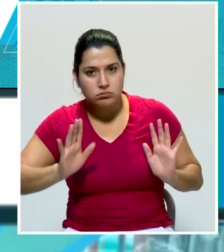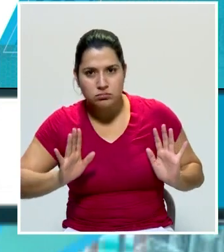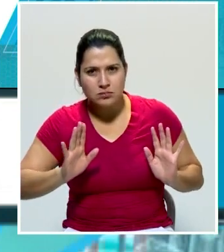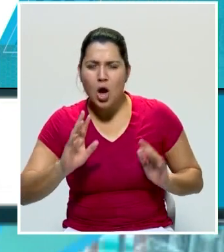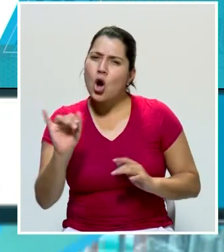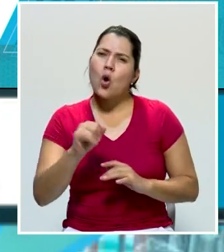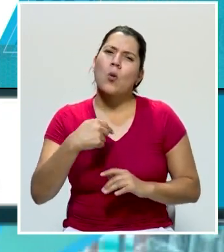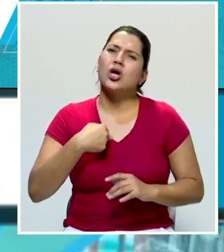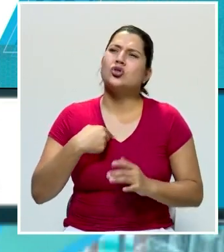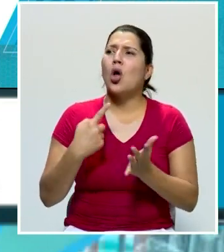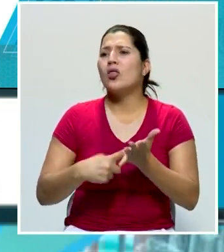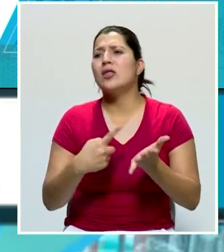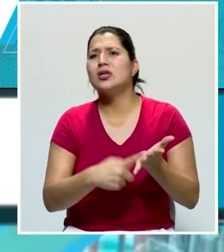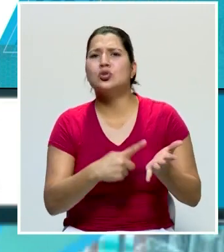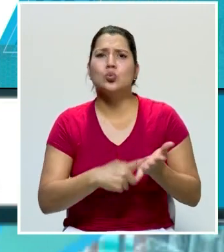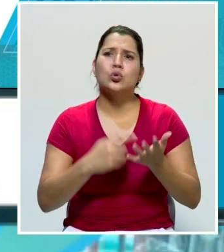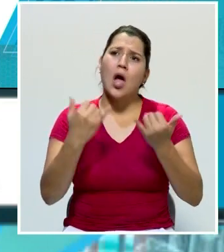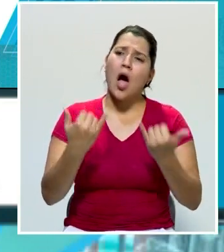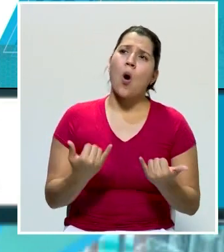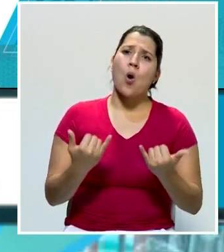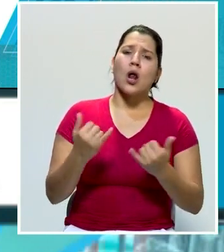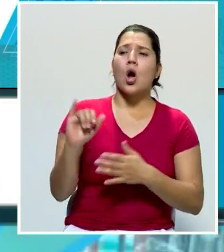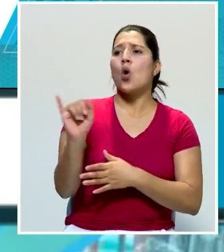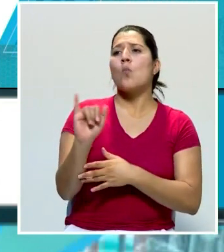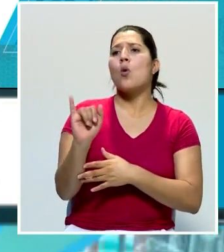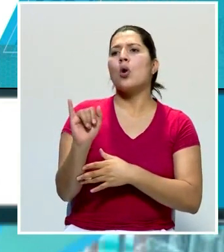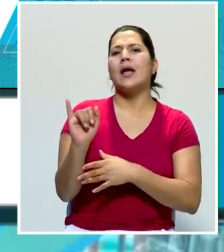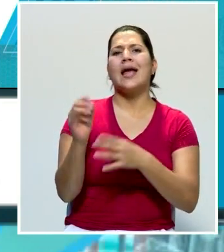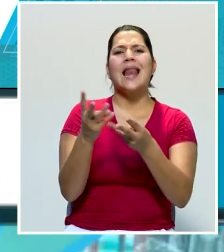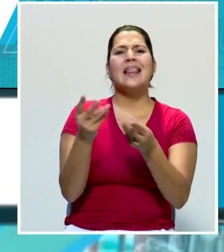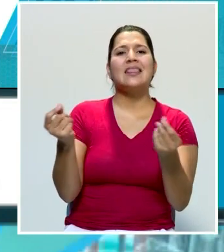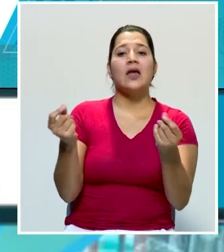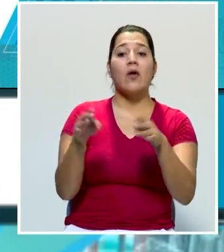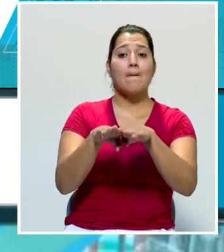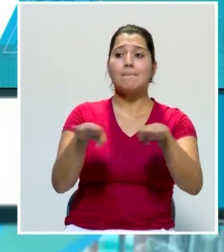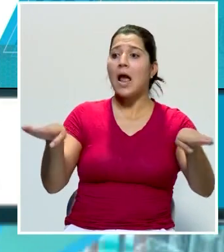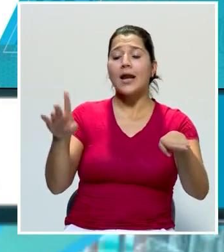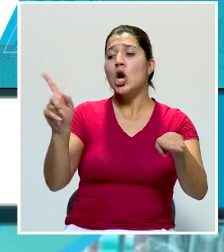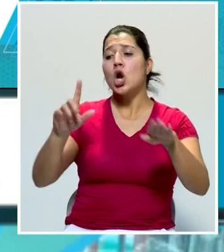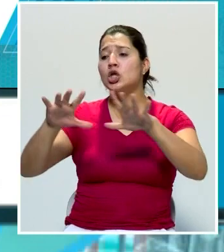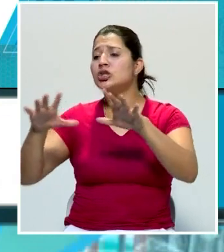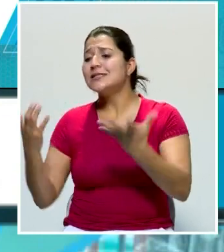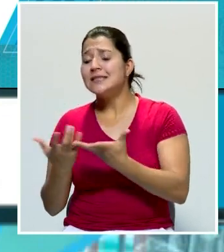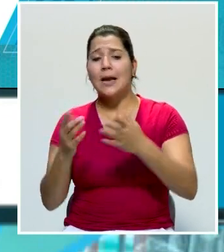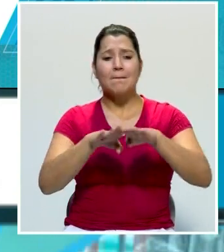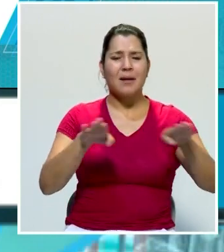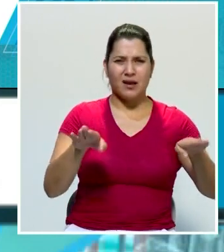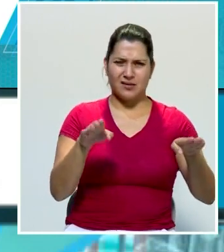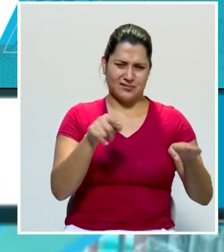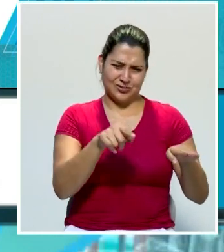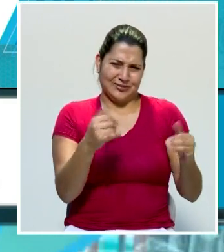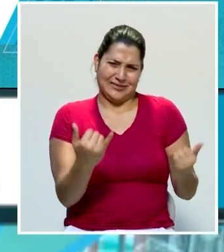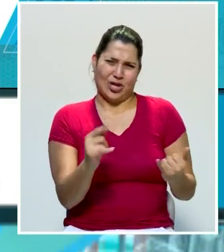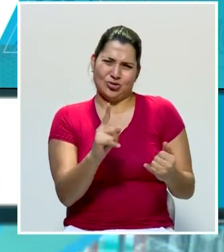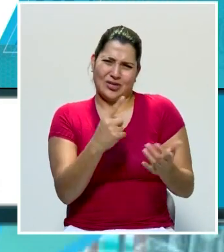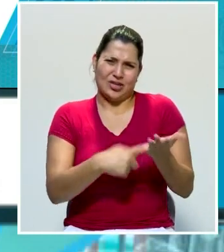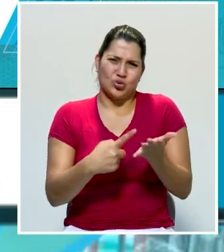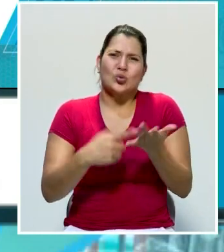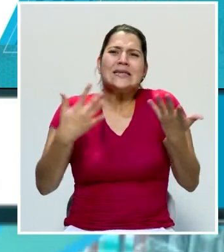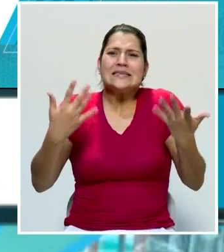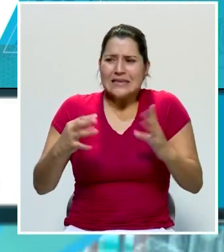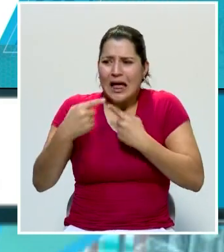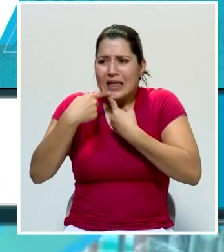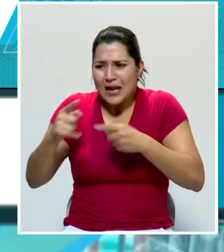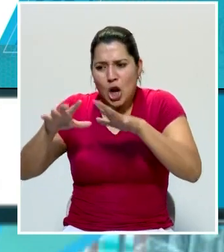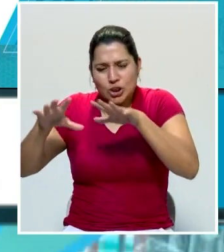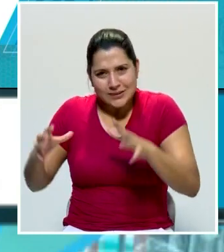estuviera discutiendo ahora que la Tierra es plana, o sea, ya eso no hay que ni discutirlo. Sí, es tremendo. Y